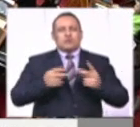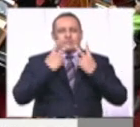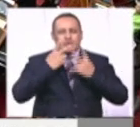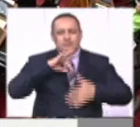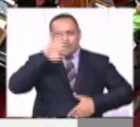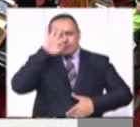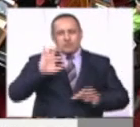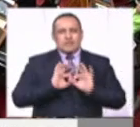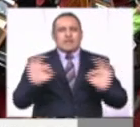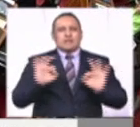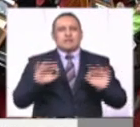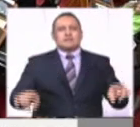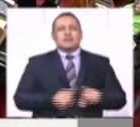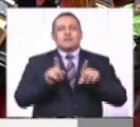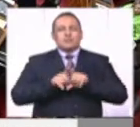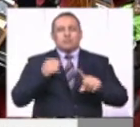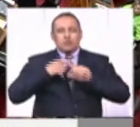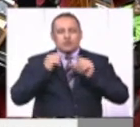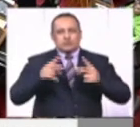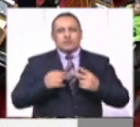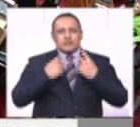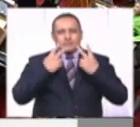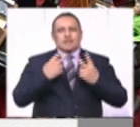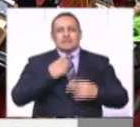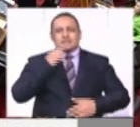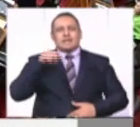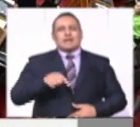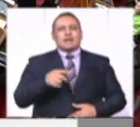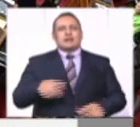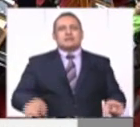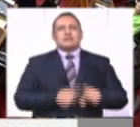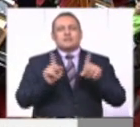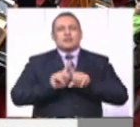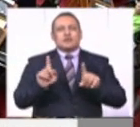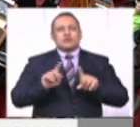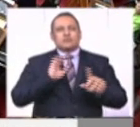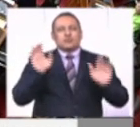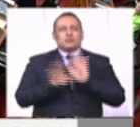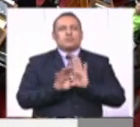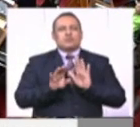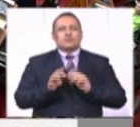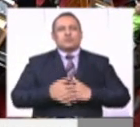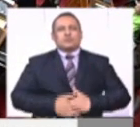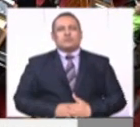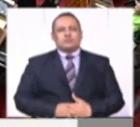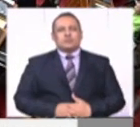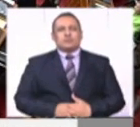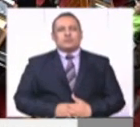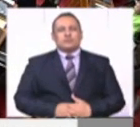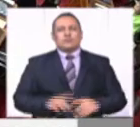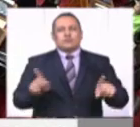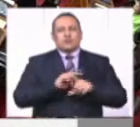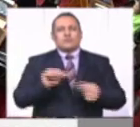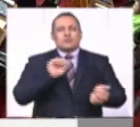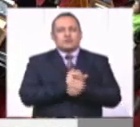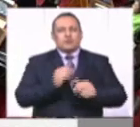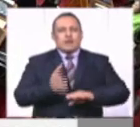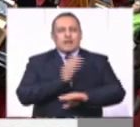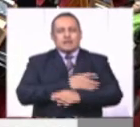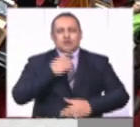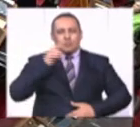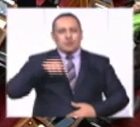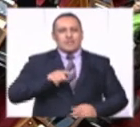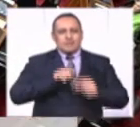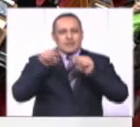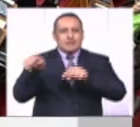enfermo para nada y que por eso está está acá y no en y no en prisión preventiva Como debería